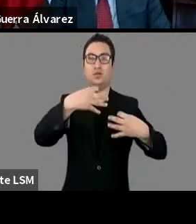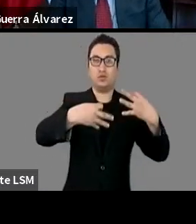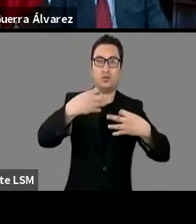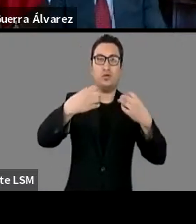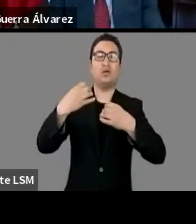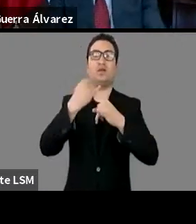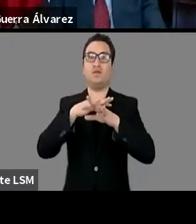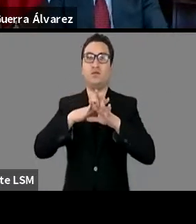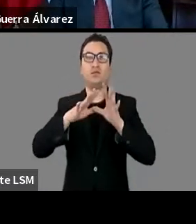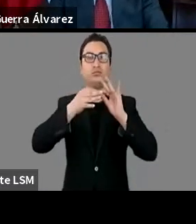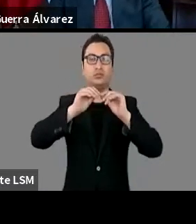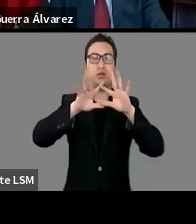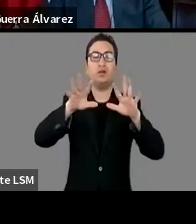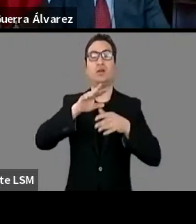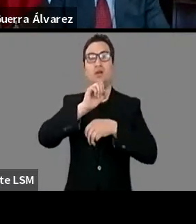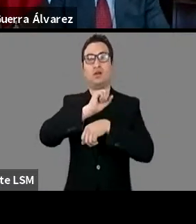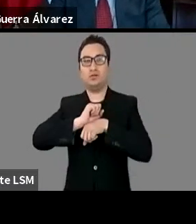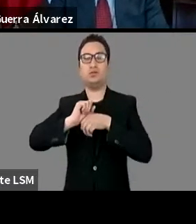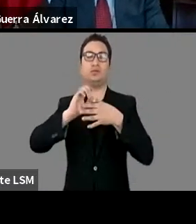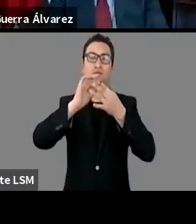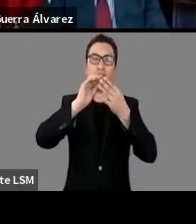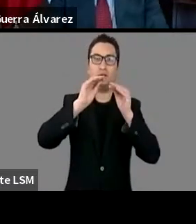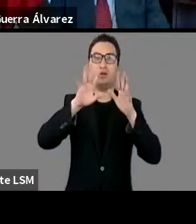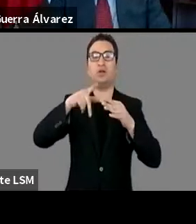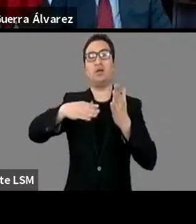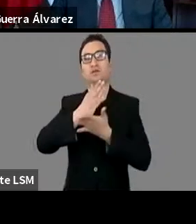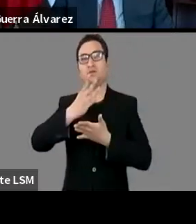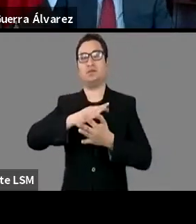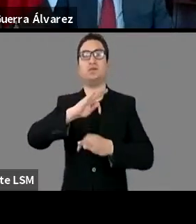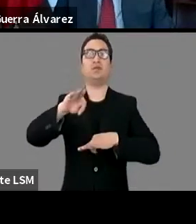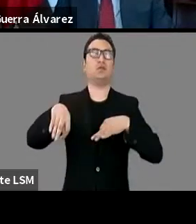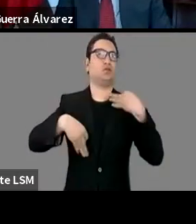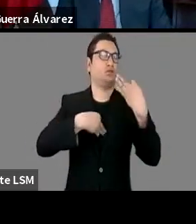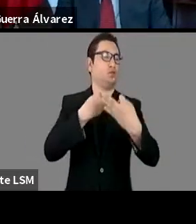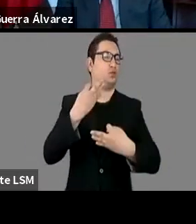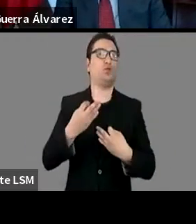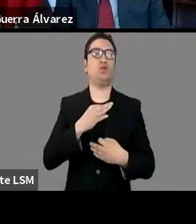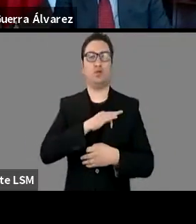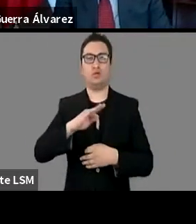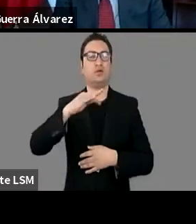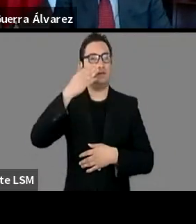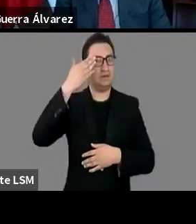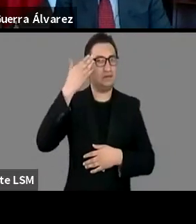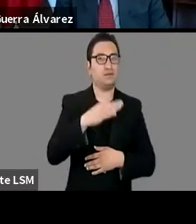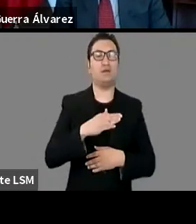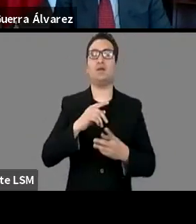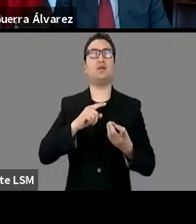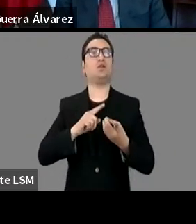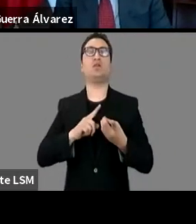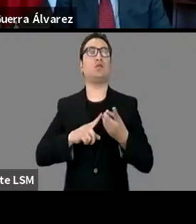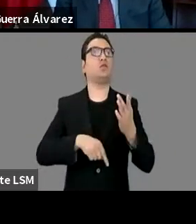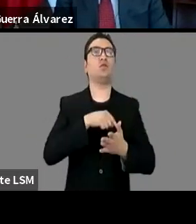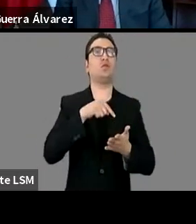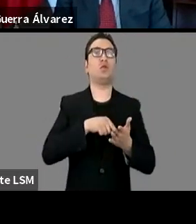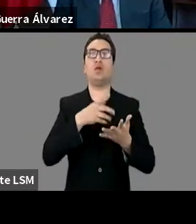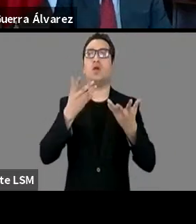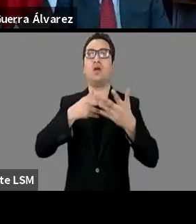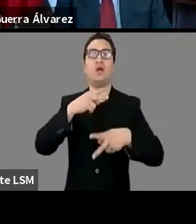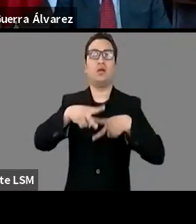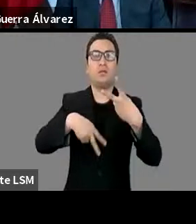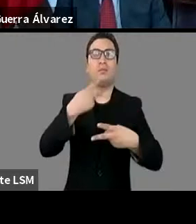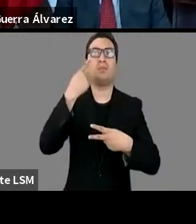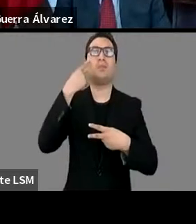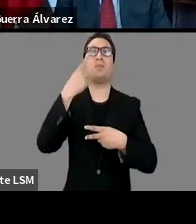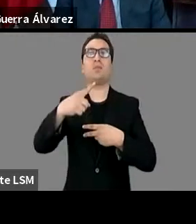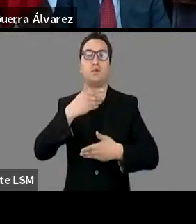claro y accesible para que todos sepan a dónde acudir cuando necesiten un servicio. En un tercer lugar, me gustaría